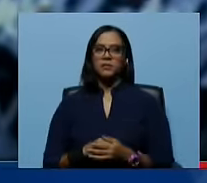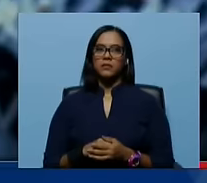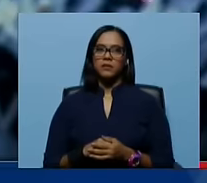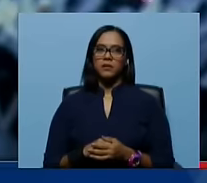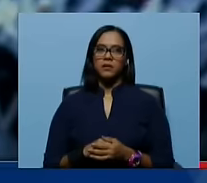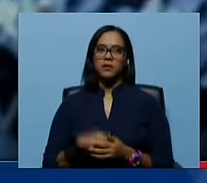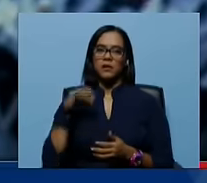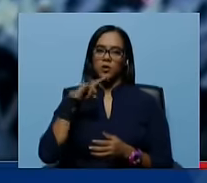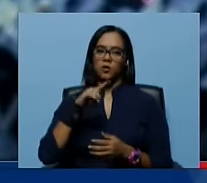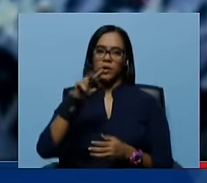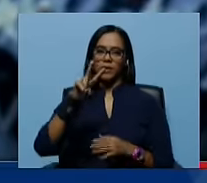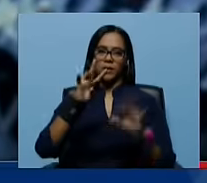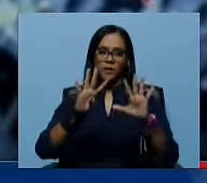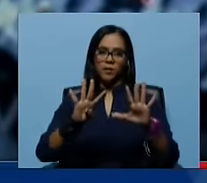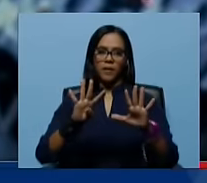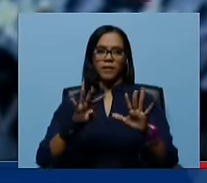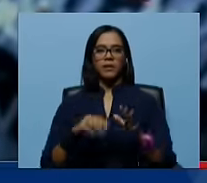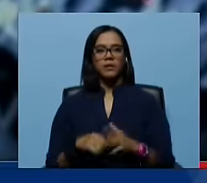Lunes 29.